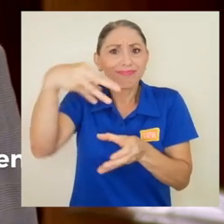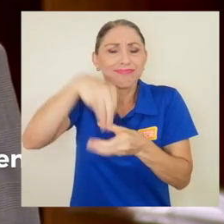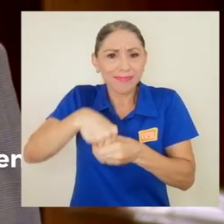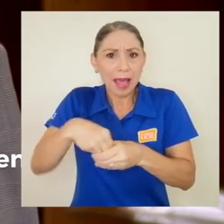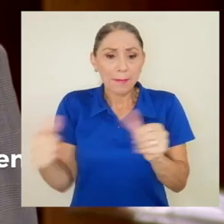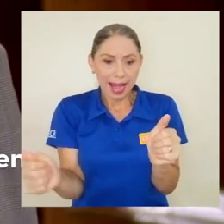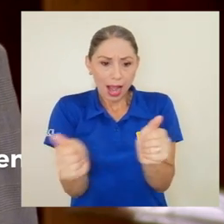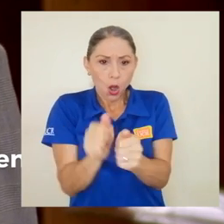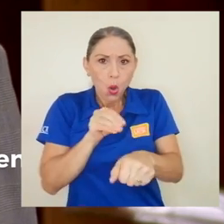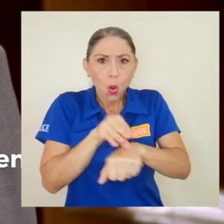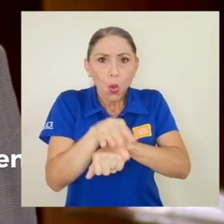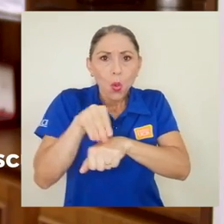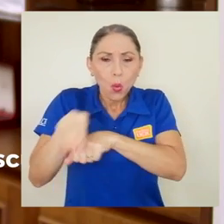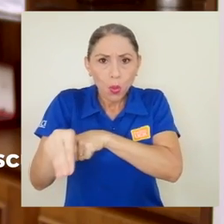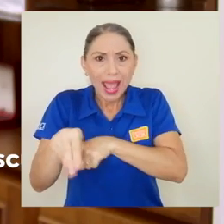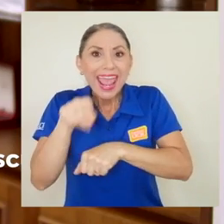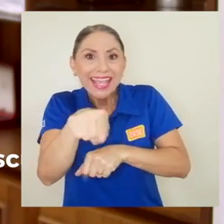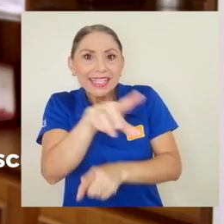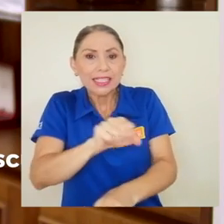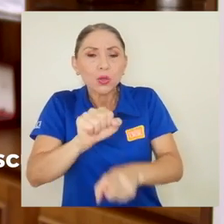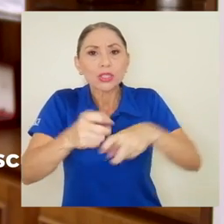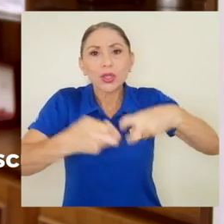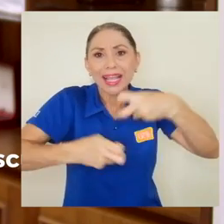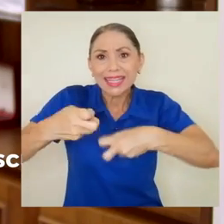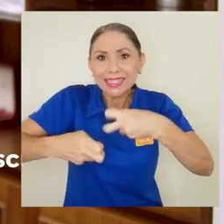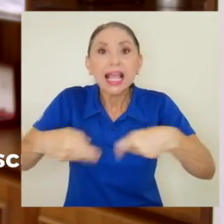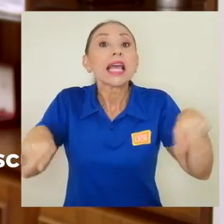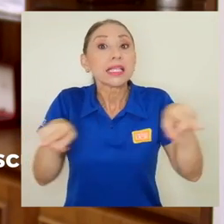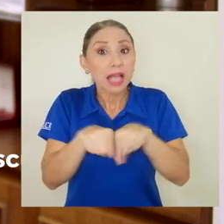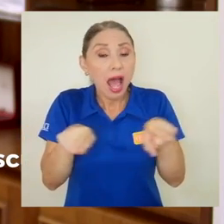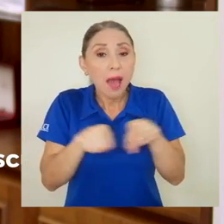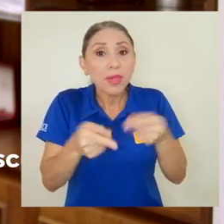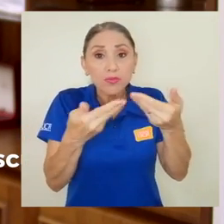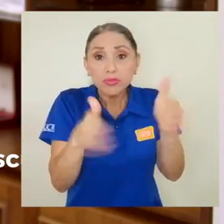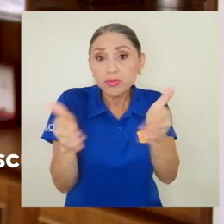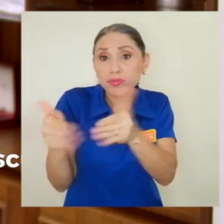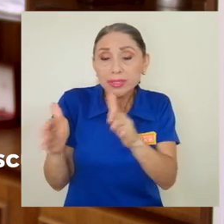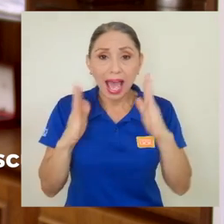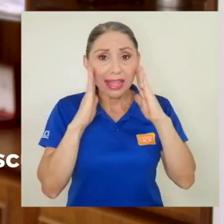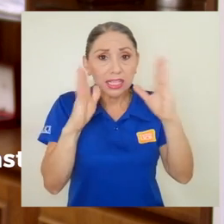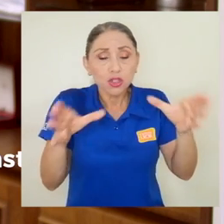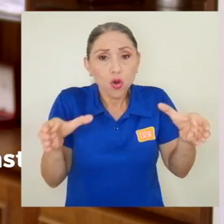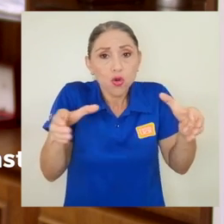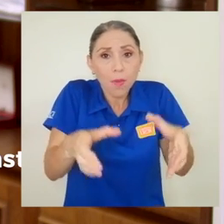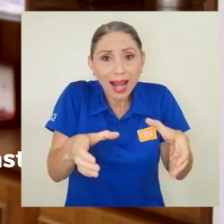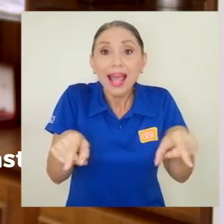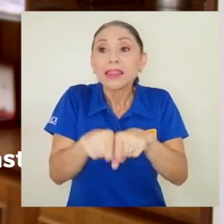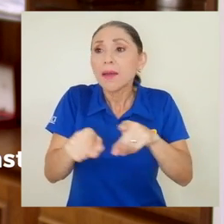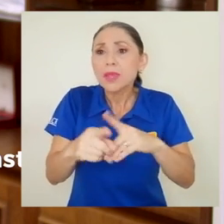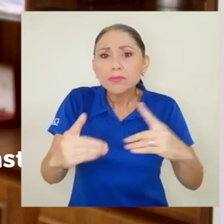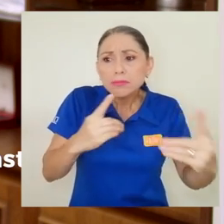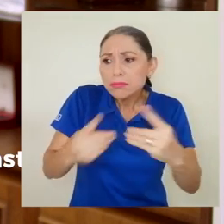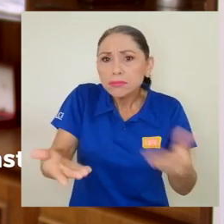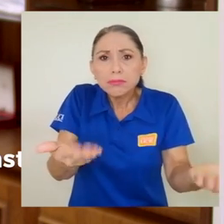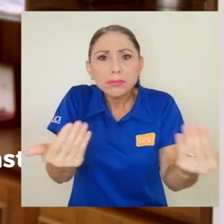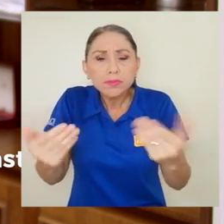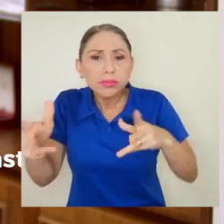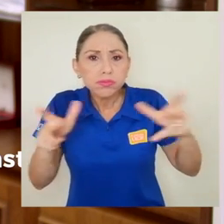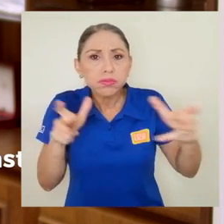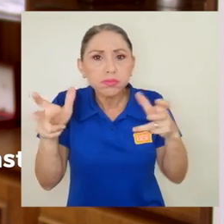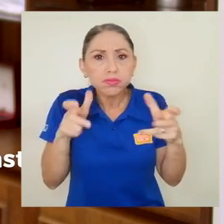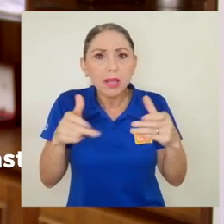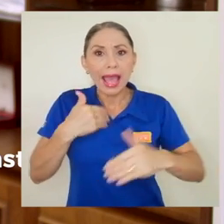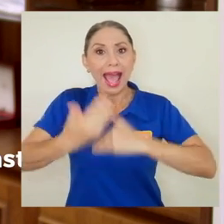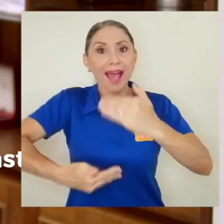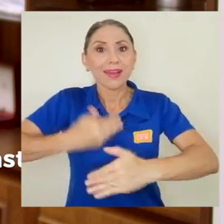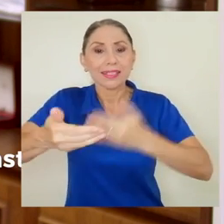intervención en crisis hemos habilitado atención grupal y círculos de escucha y además estamos avanzando hacia